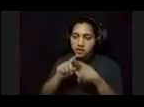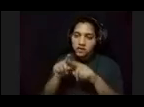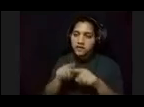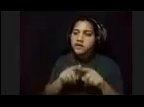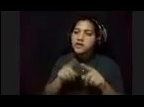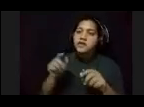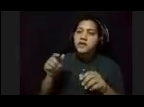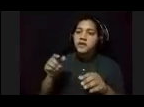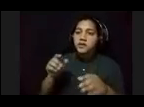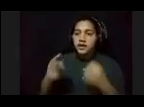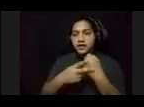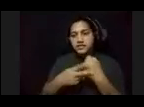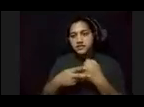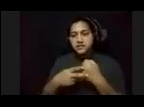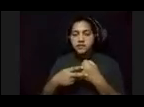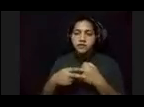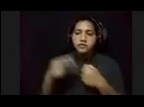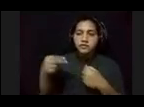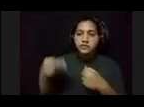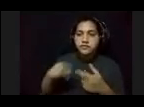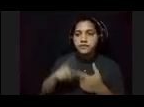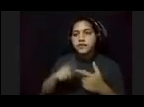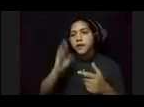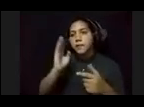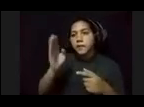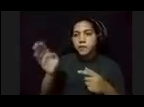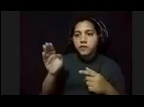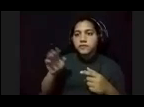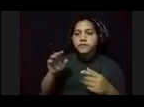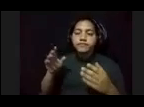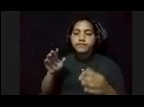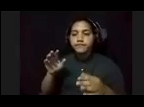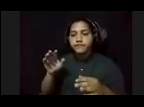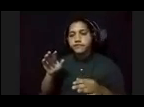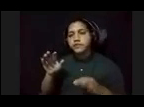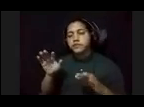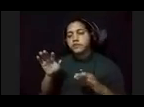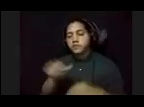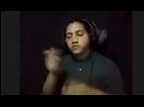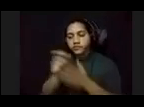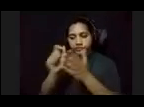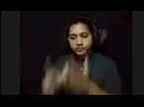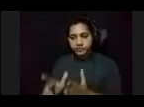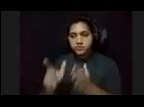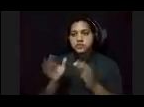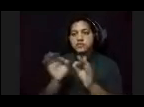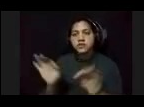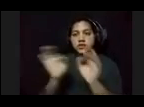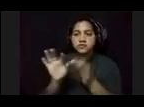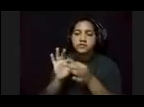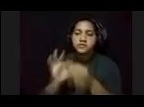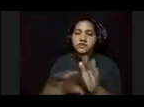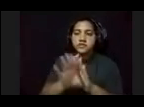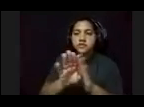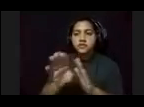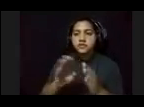bibliotecas. Otro autor importante relacionado al tema del desarrollo urbano es Edwin Quiles Rodríguez, con su obra